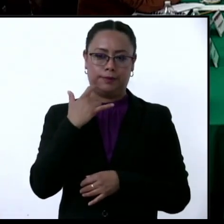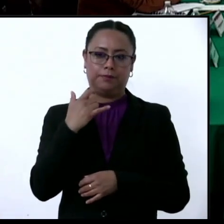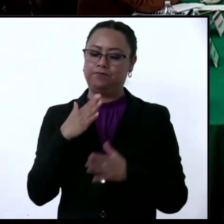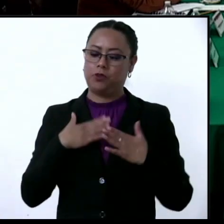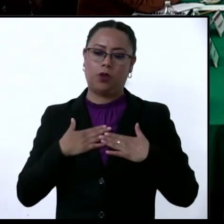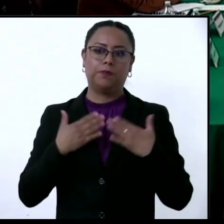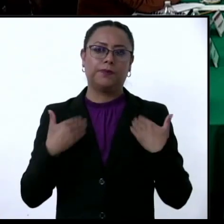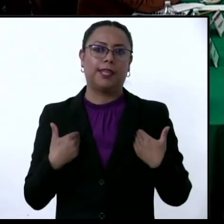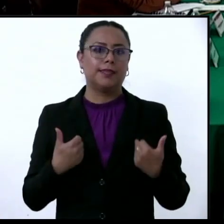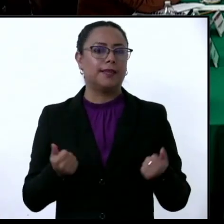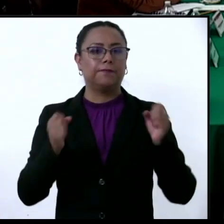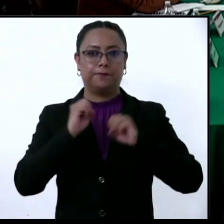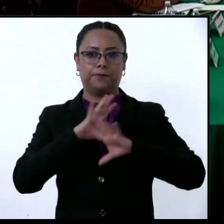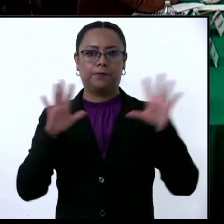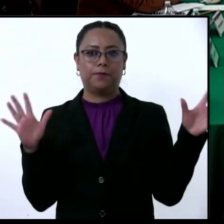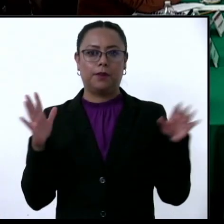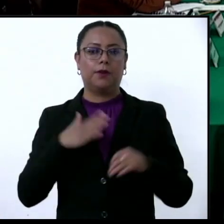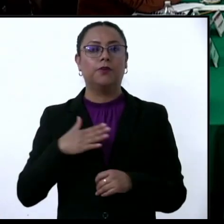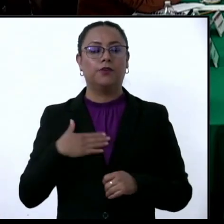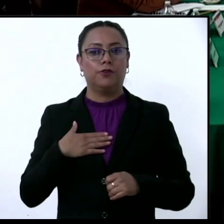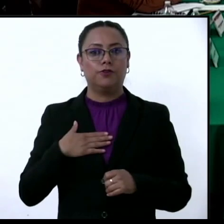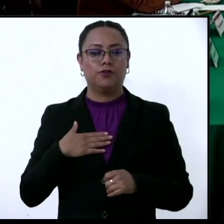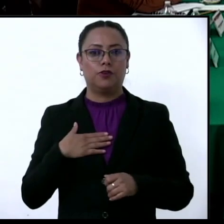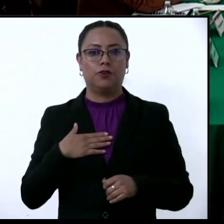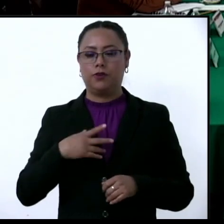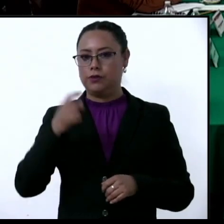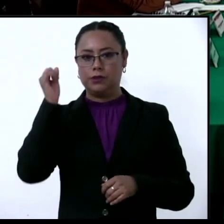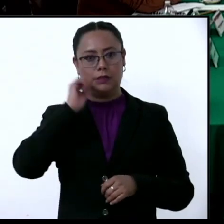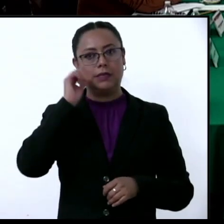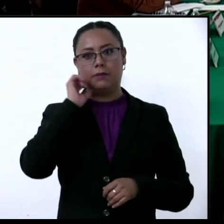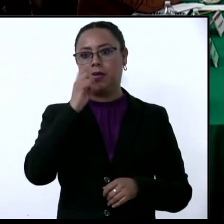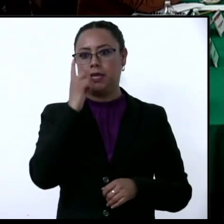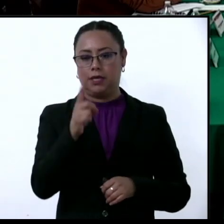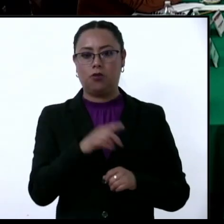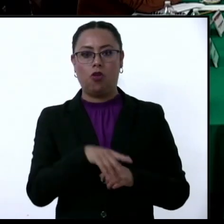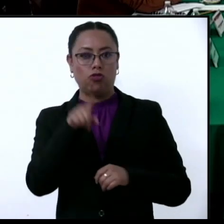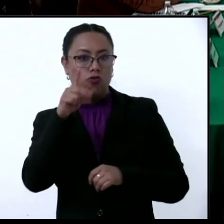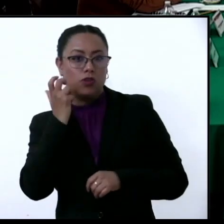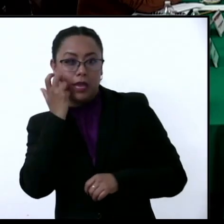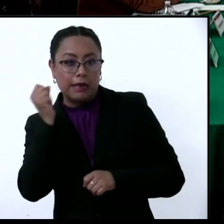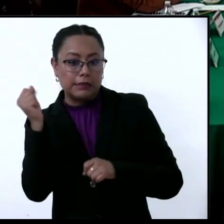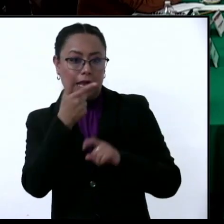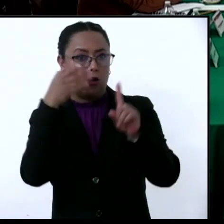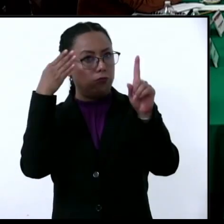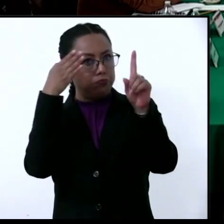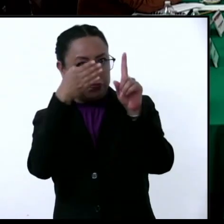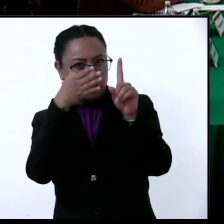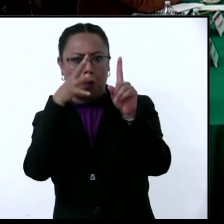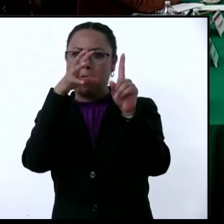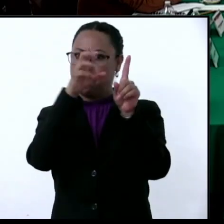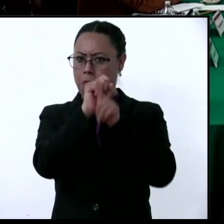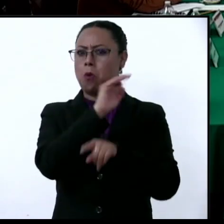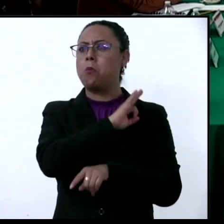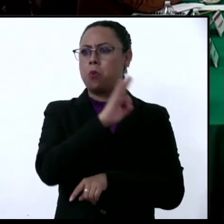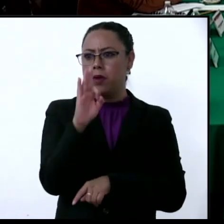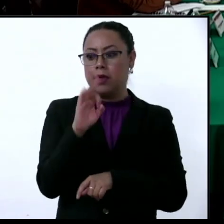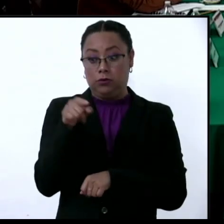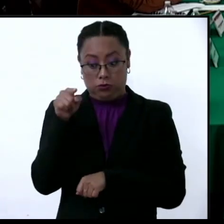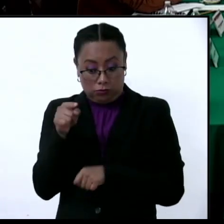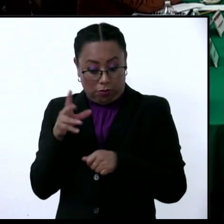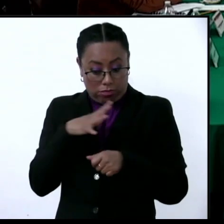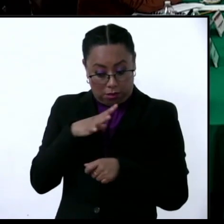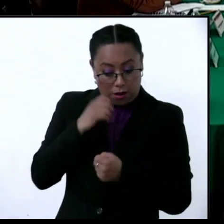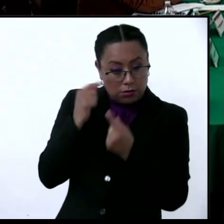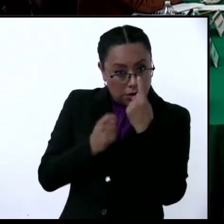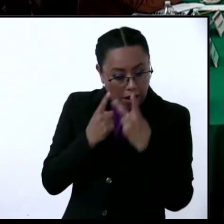yo siempre he dicho algo, que cuando se quiere, claro que se puede, que con lo que se hay, se pueden hacer muchas cosas, y